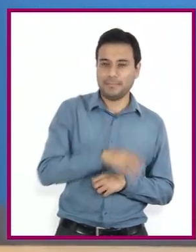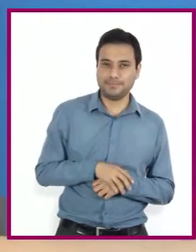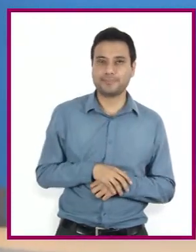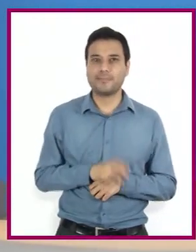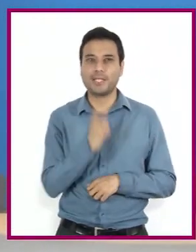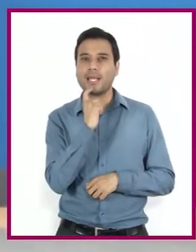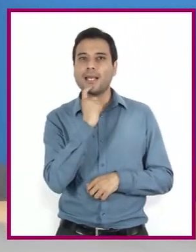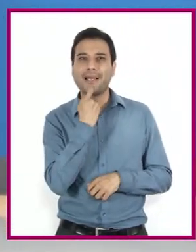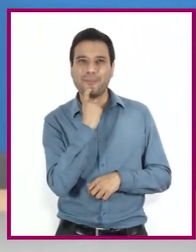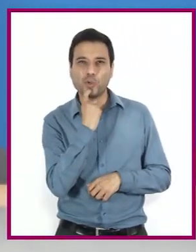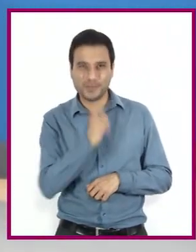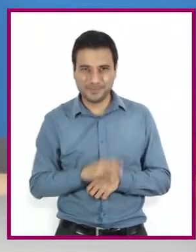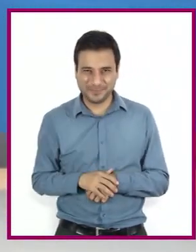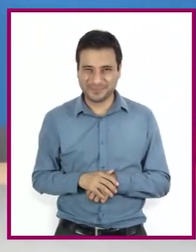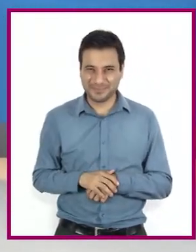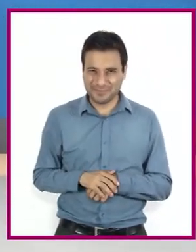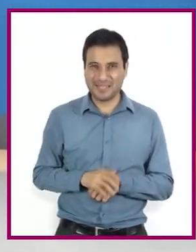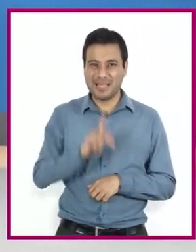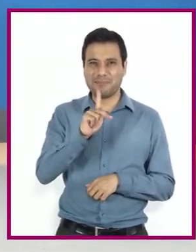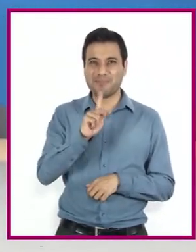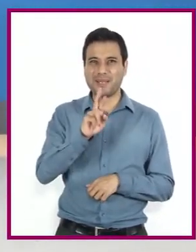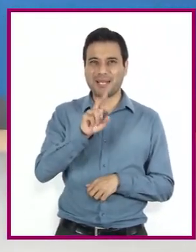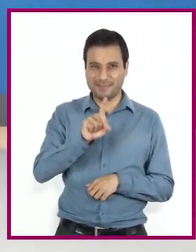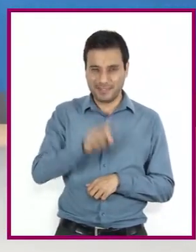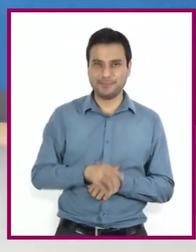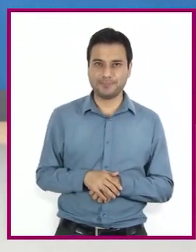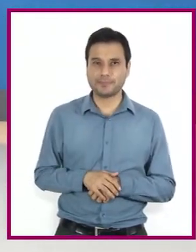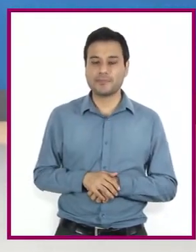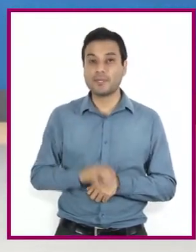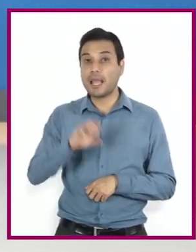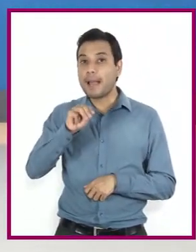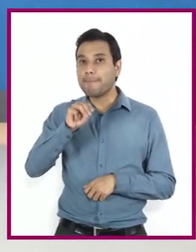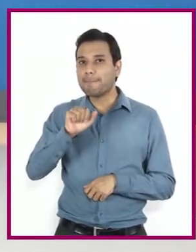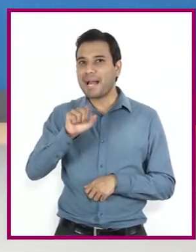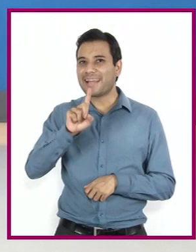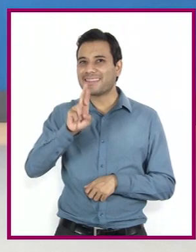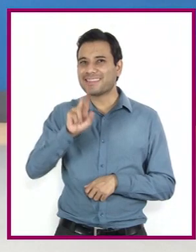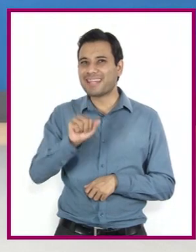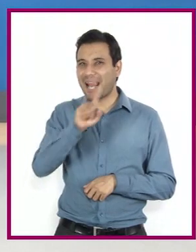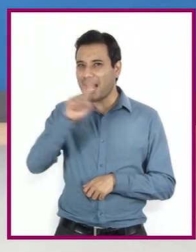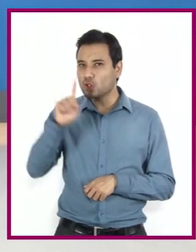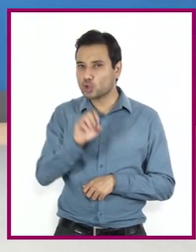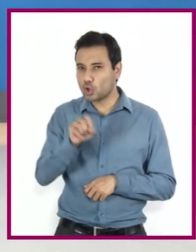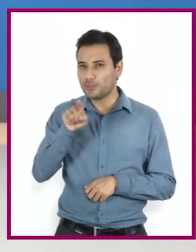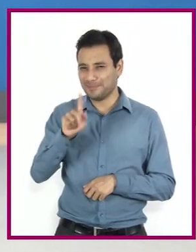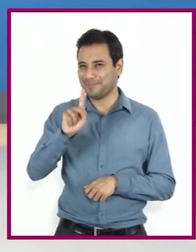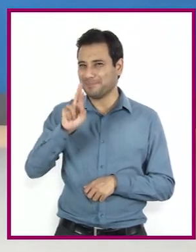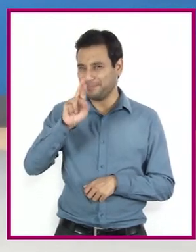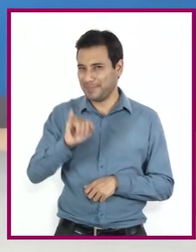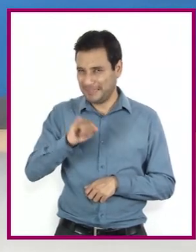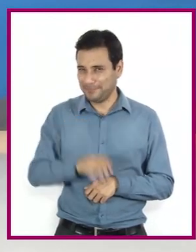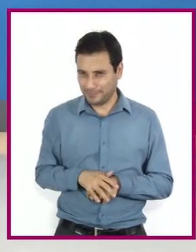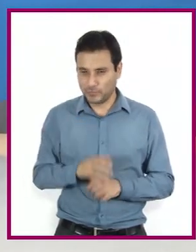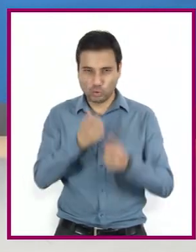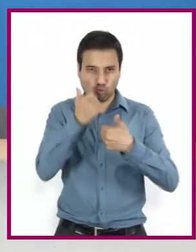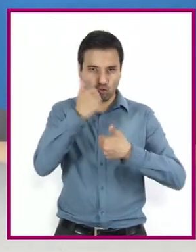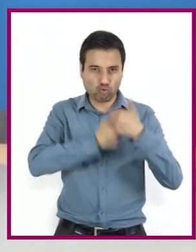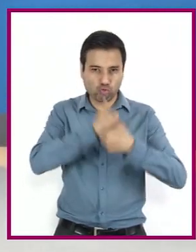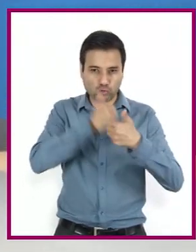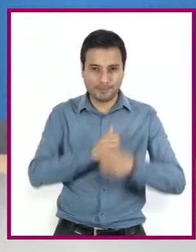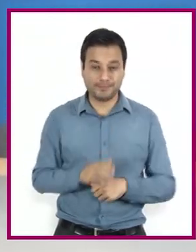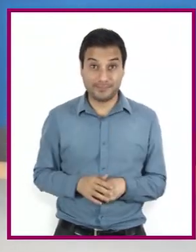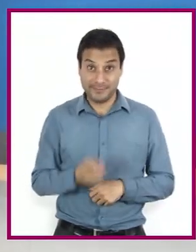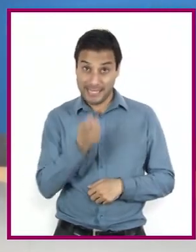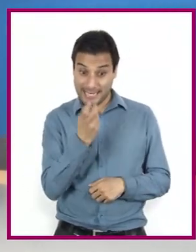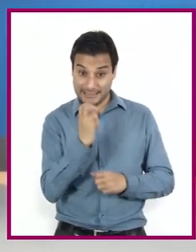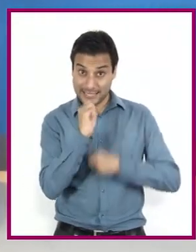Manuel López Obrador por el lado del PRD y Roberto Madrazo representando al PRI. En aquellas elecciones,